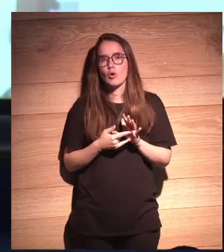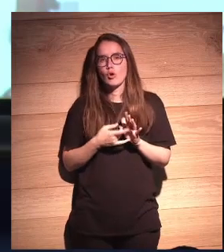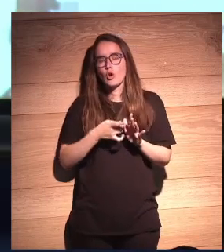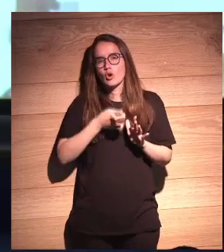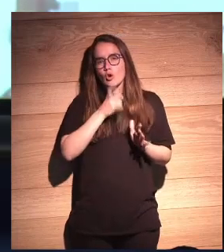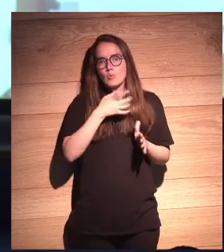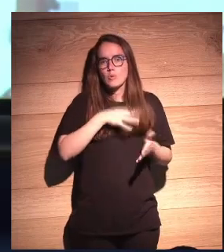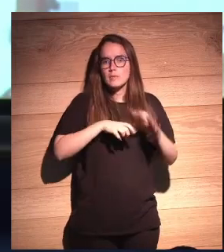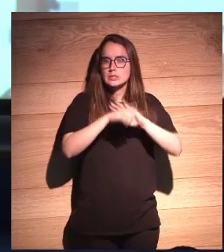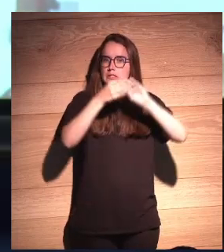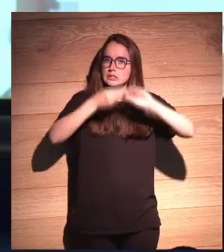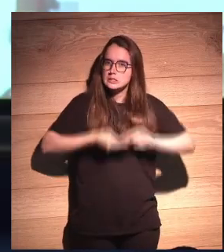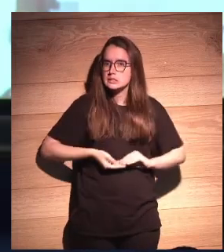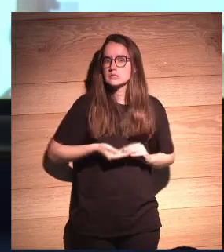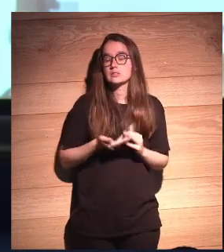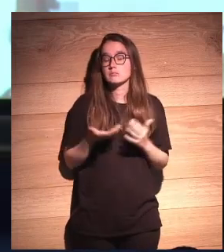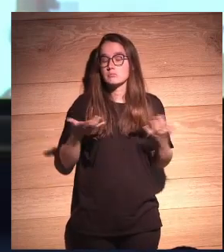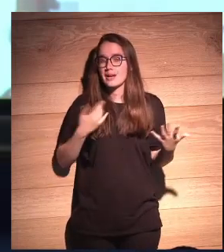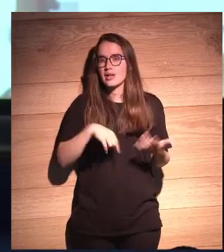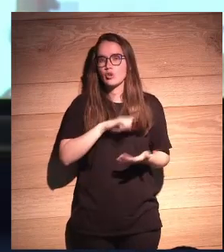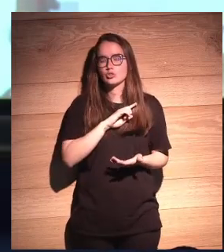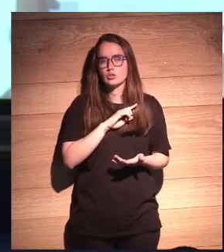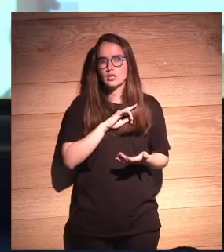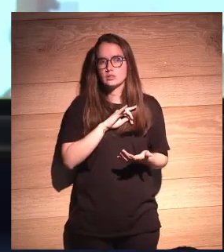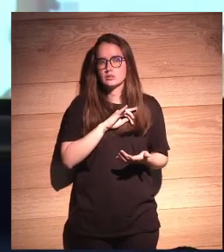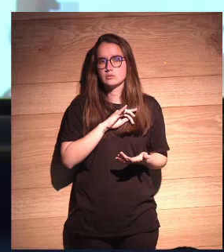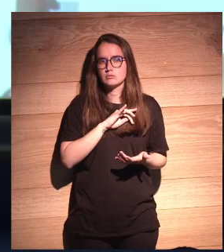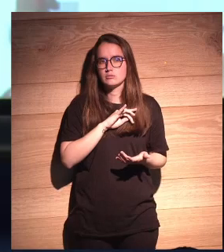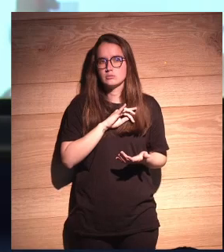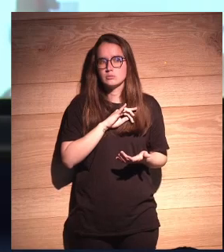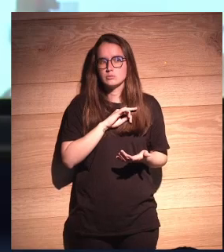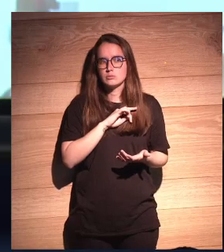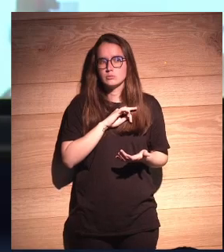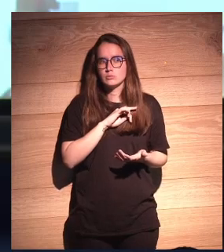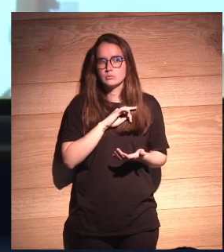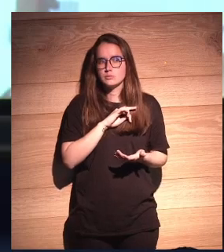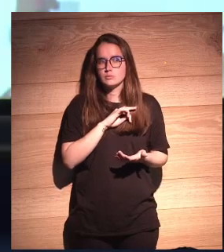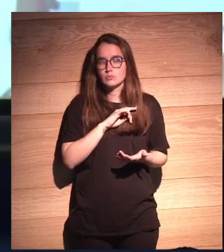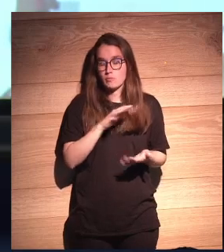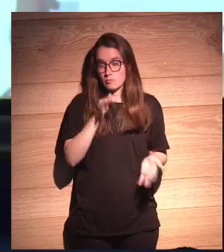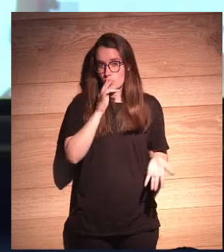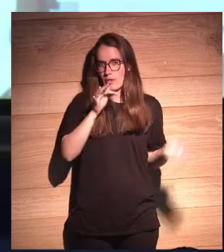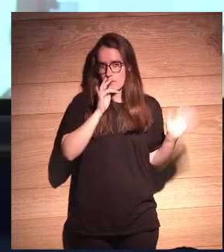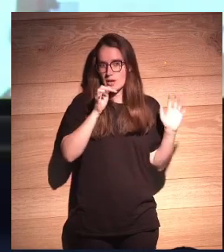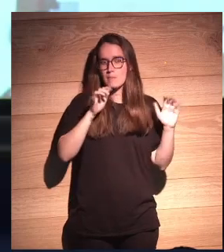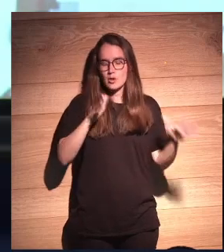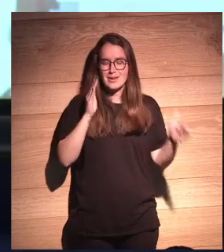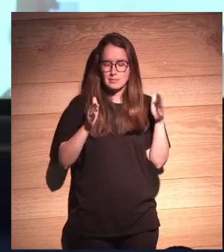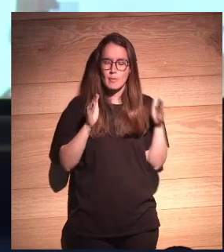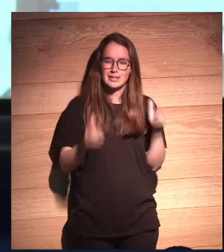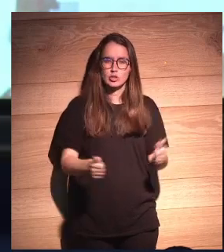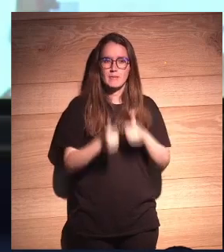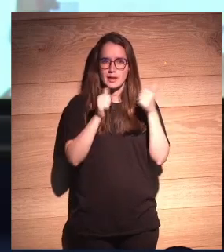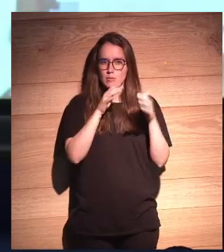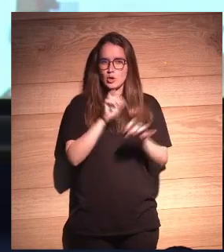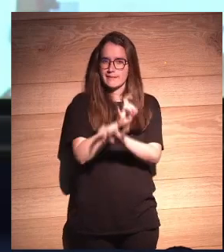lo podríamos desarrollar y tal, y para nosotras fue muy, lo sigue siendo, pero en ese momento más,